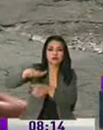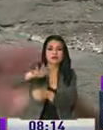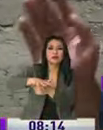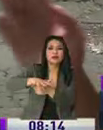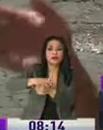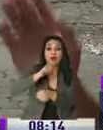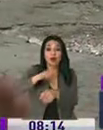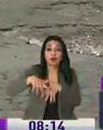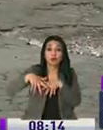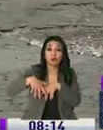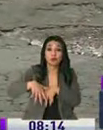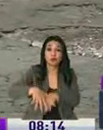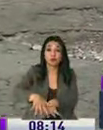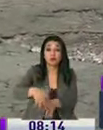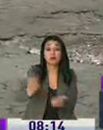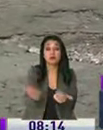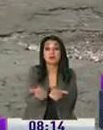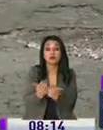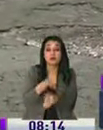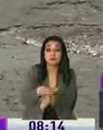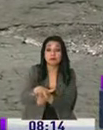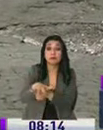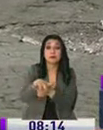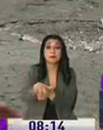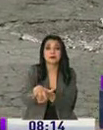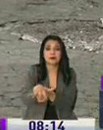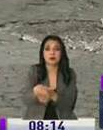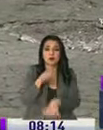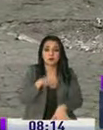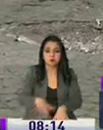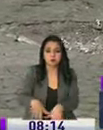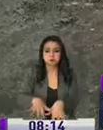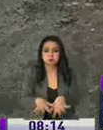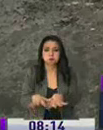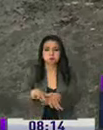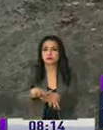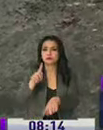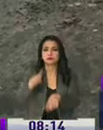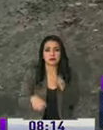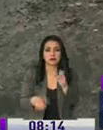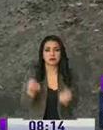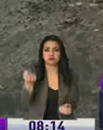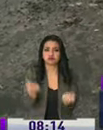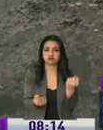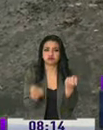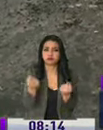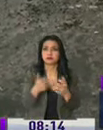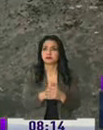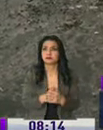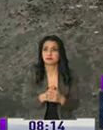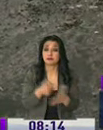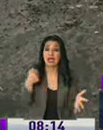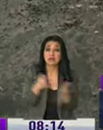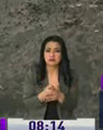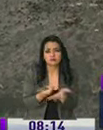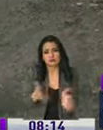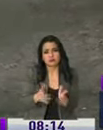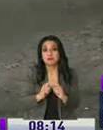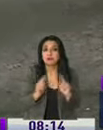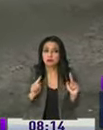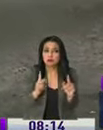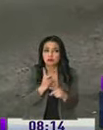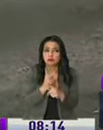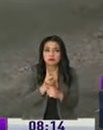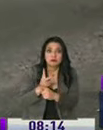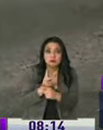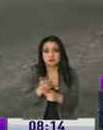El agua baja, trae basura, se tapa y esto es un empozadero total. Aunque aún no se reportan accidentes, temen que esto pase,